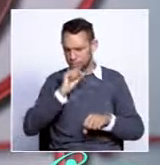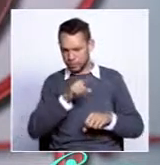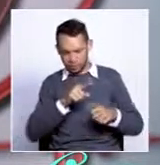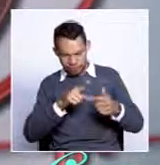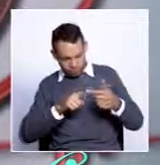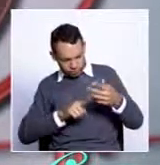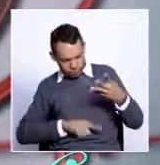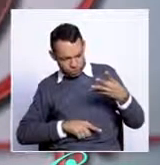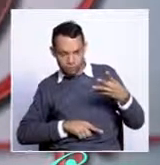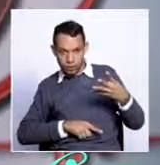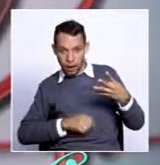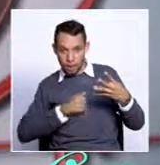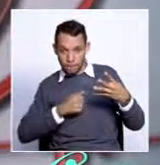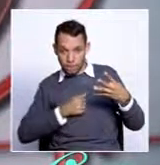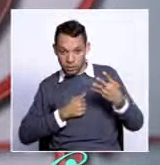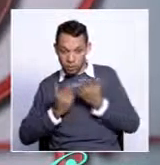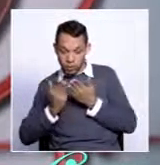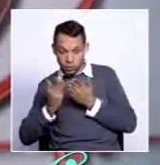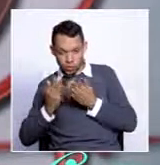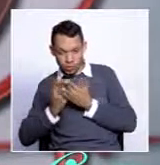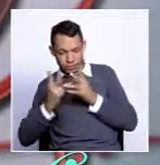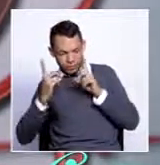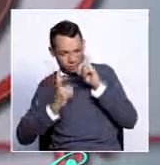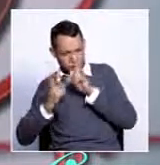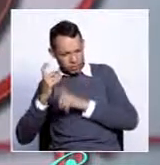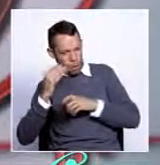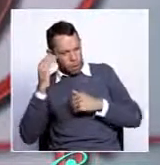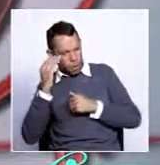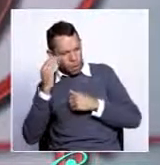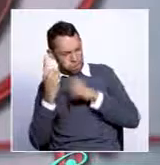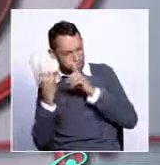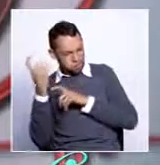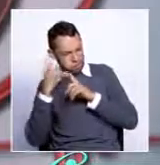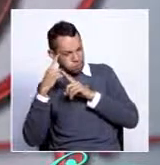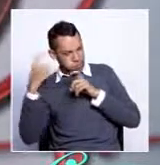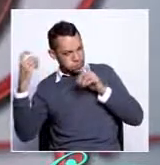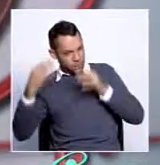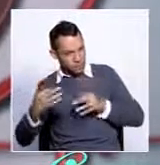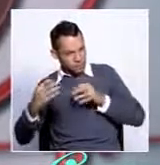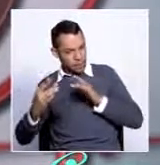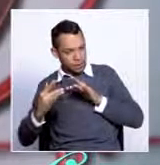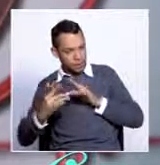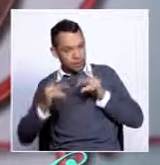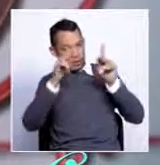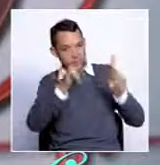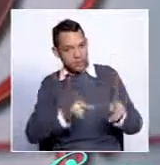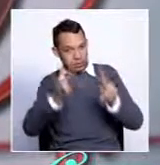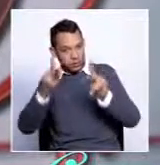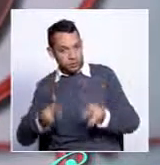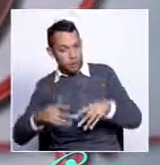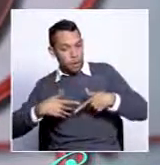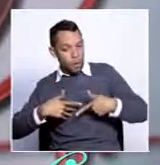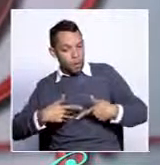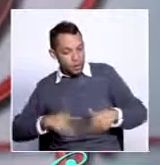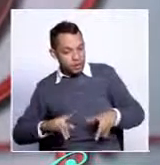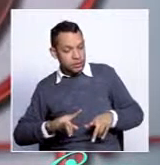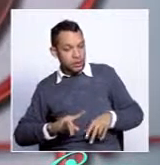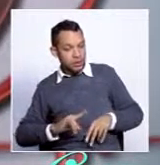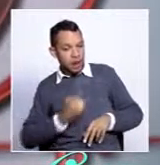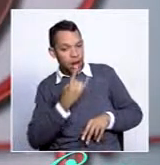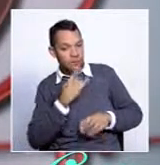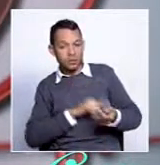si uno fuera a estudiar desde lo conceptual desde la patología del paciente llámese daño renal o